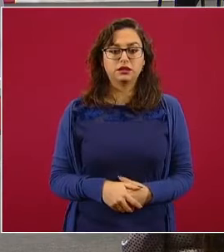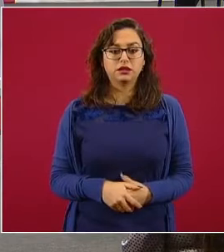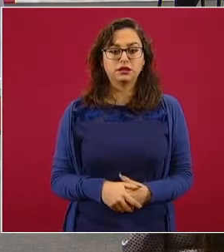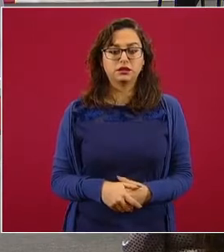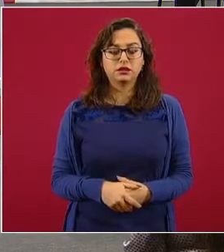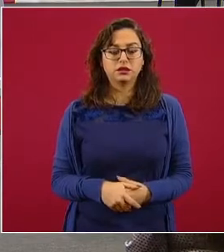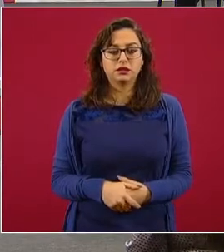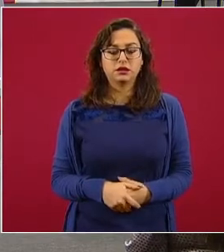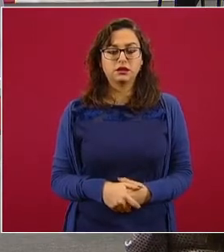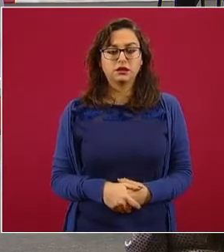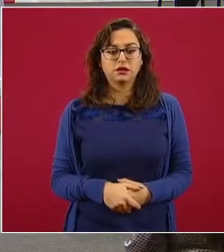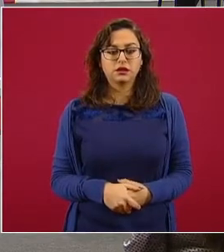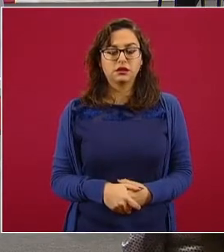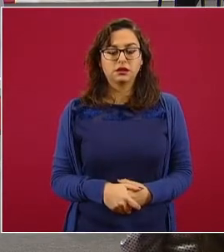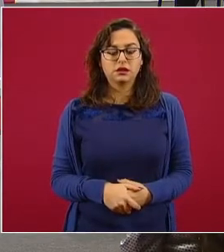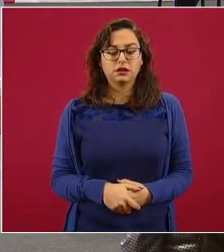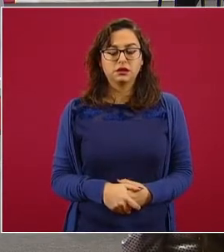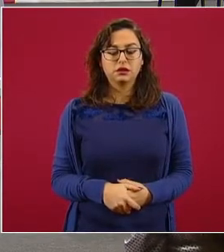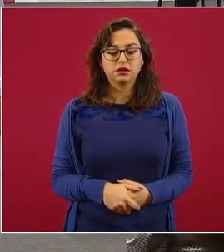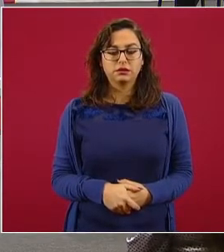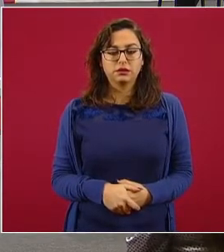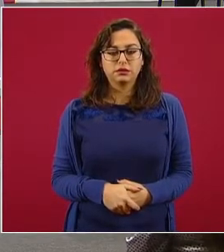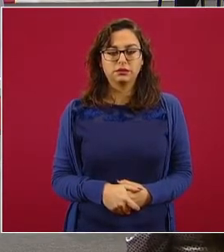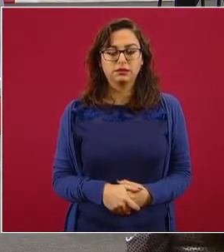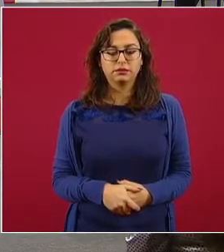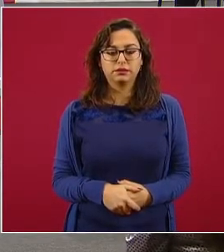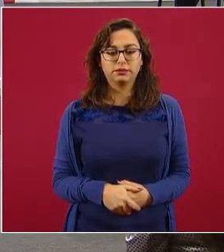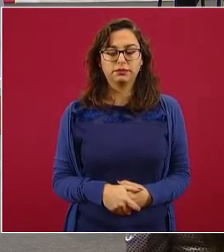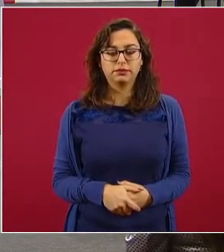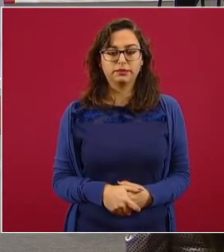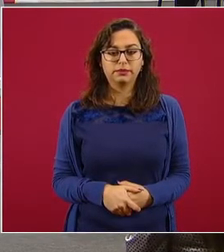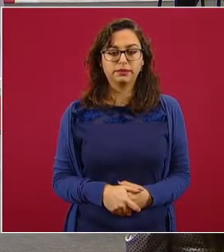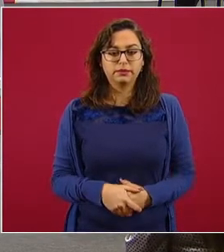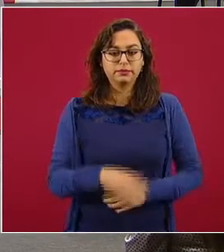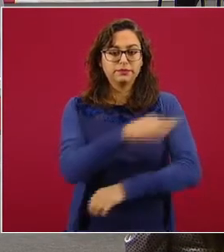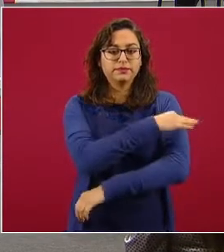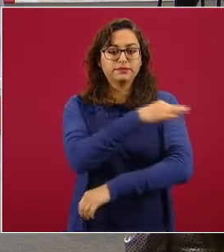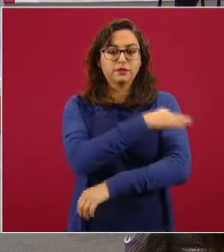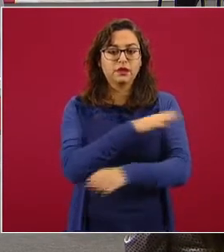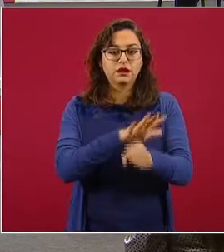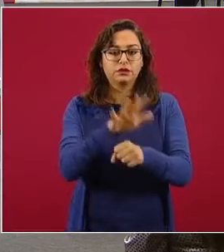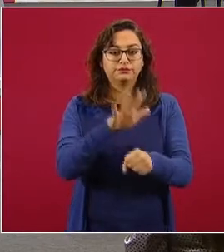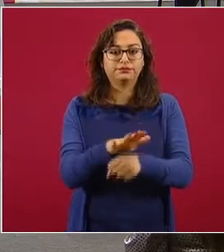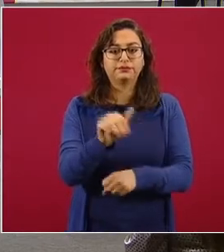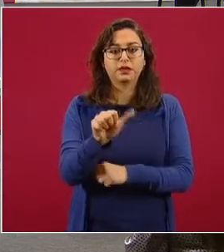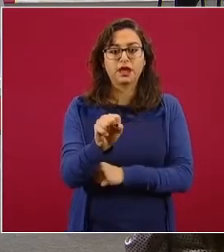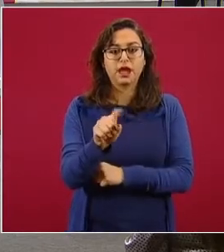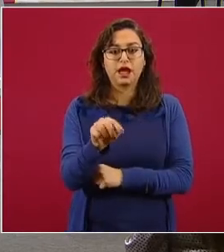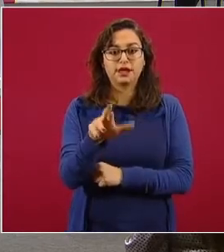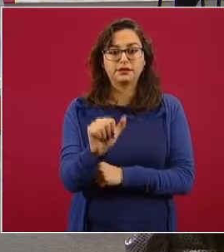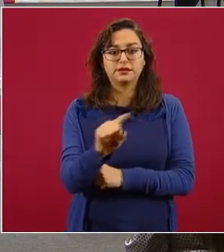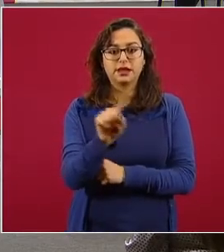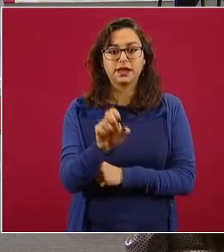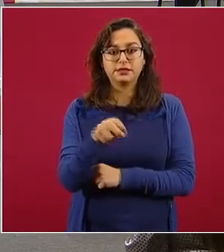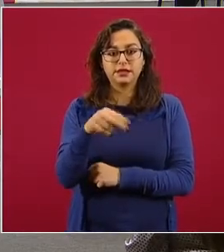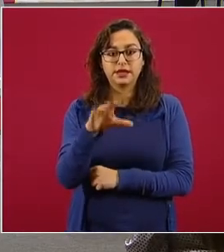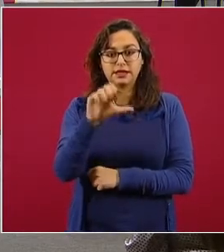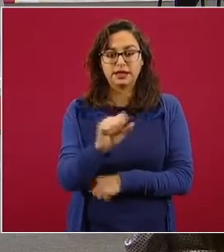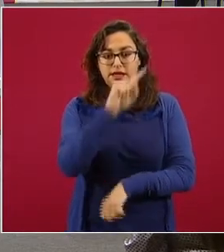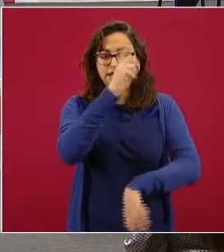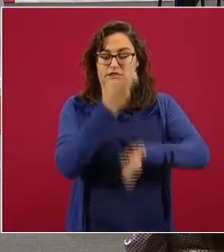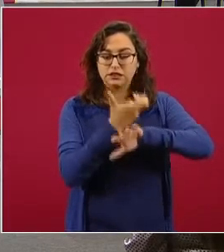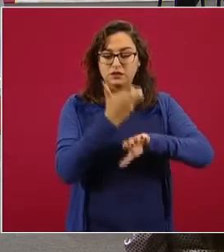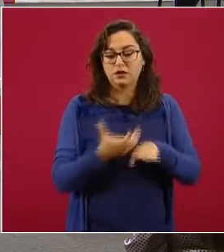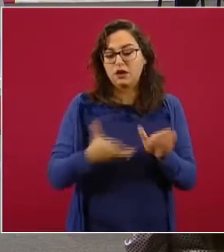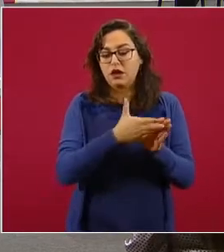brevemente, les señalo qué novedades tenemos de AstraZeneca. Se reinició exitosamente la fase 3 en Estados